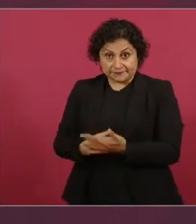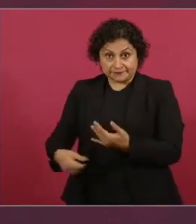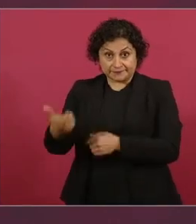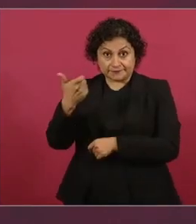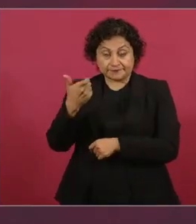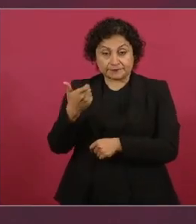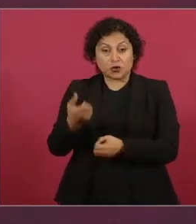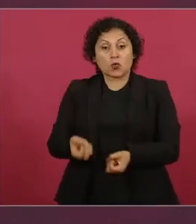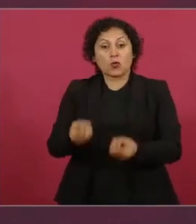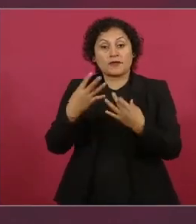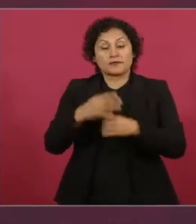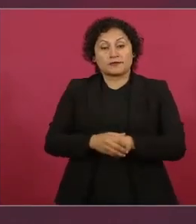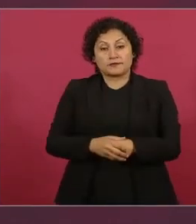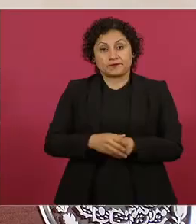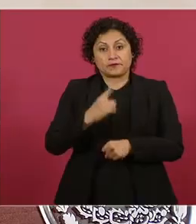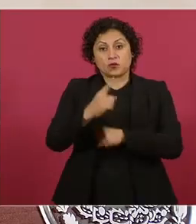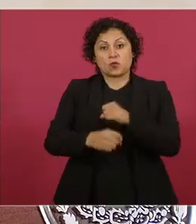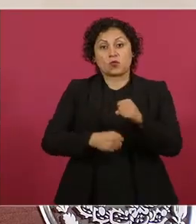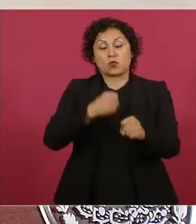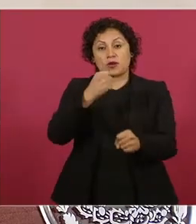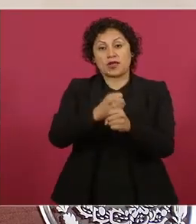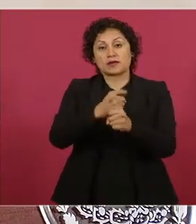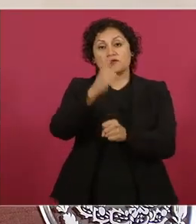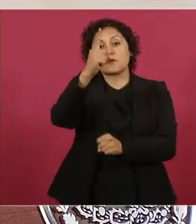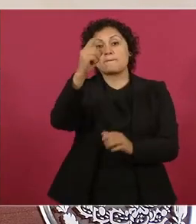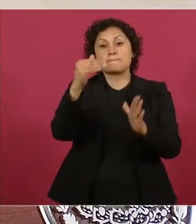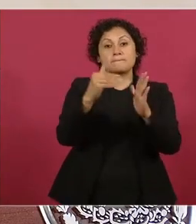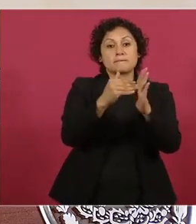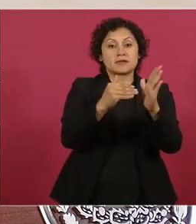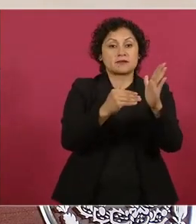1,000 millones de pesos al año de presupuesto.